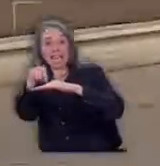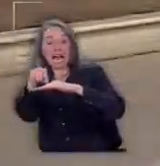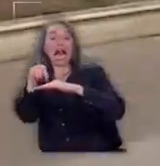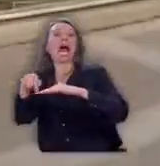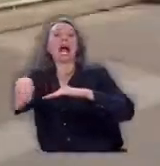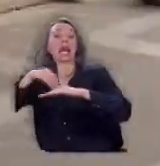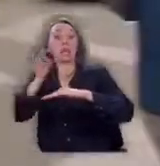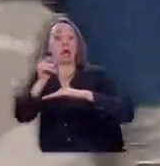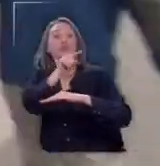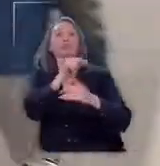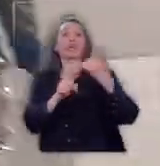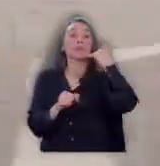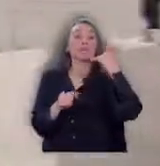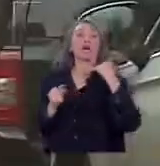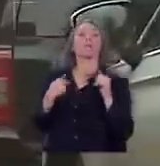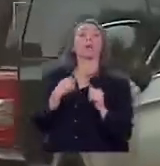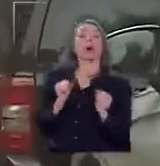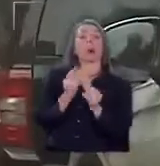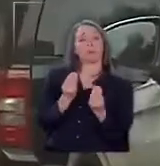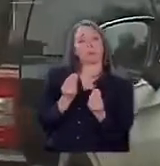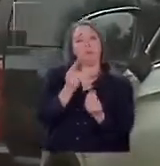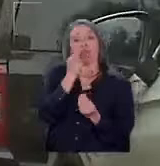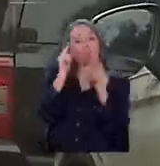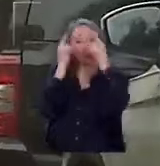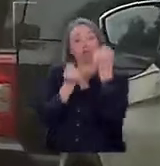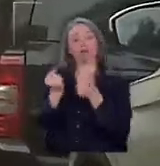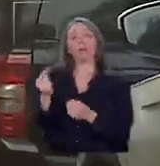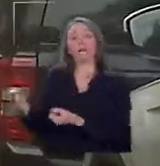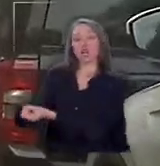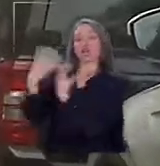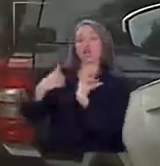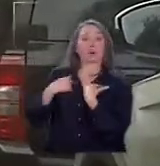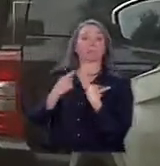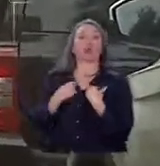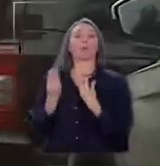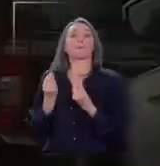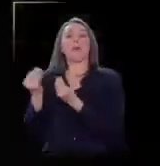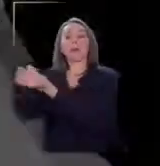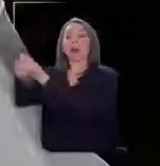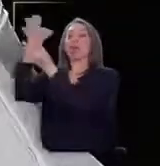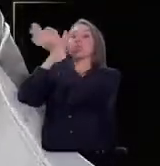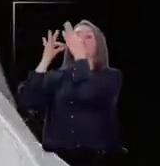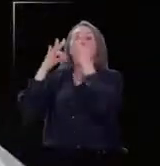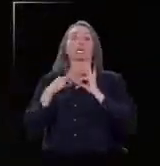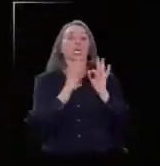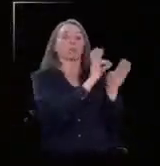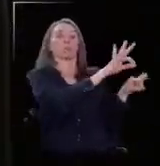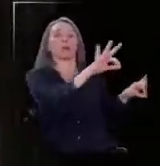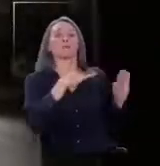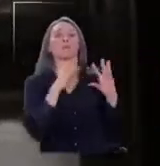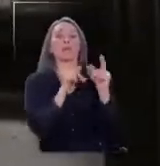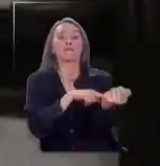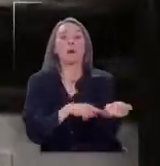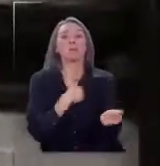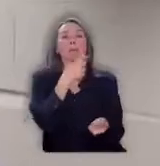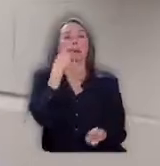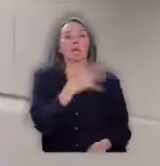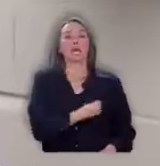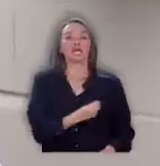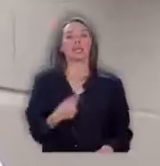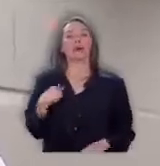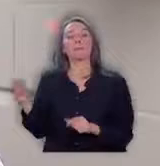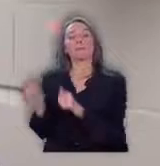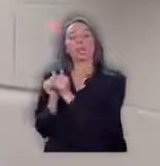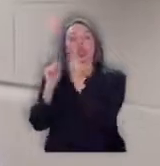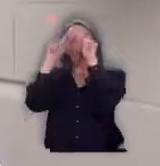enar en contagiar a tus hijo a tu mujer a tu familia a tus padres Mi colega acá va a ser el que va a llevar a todos los infectados